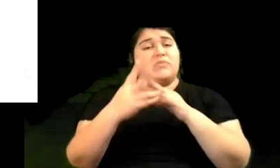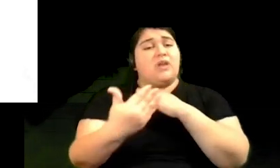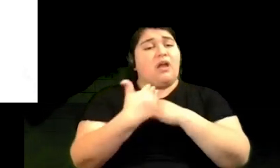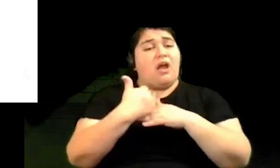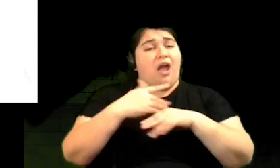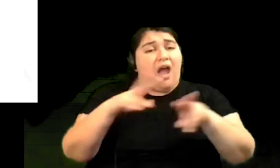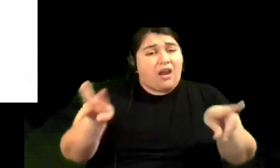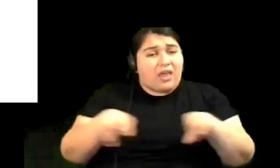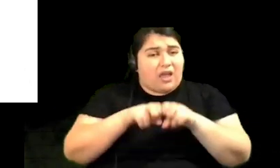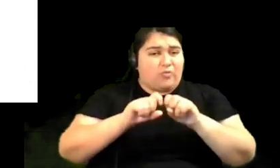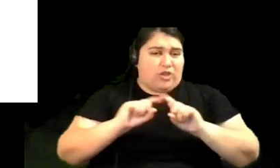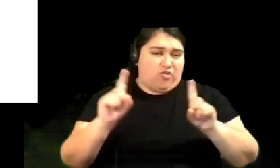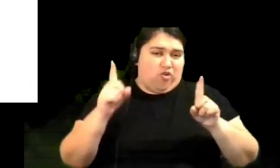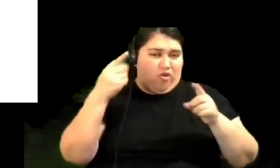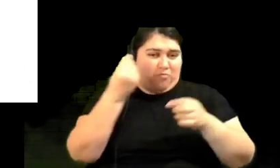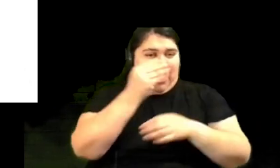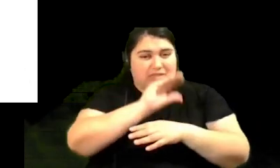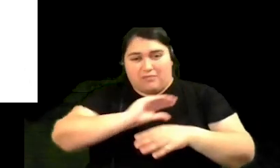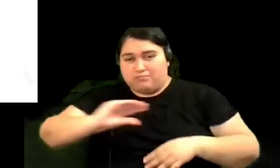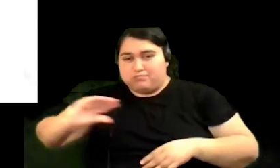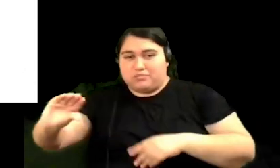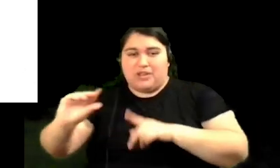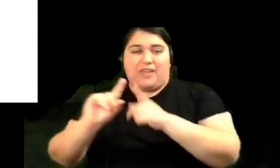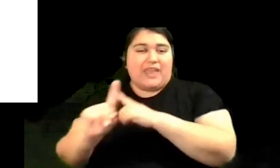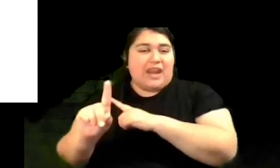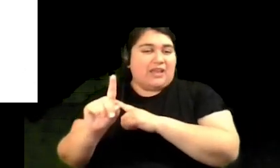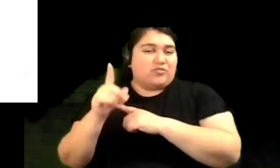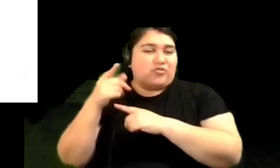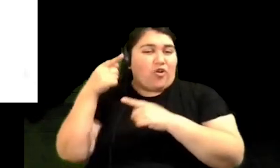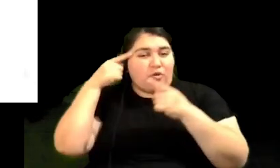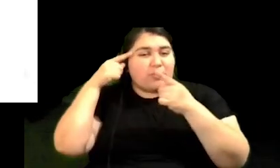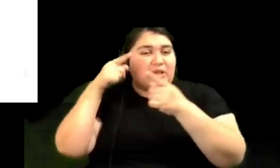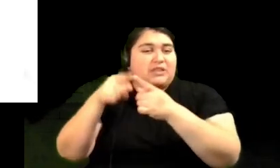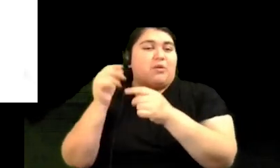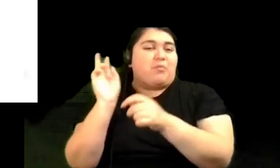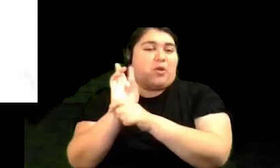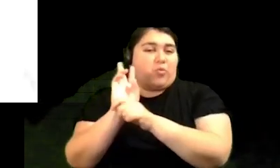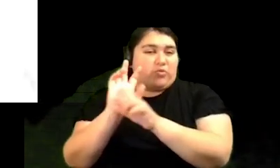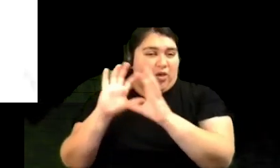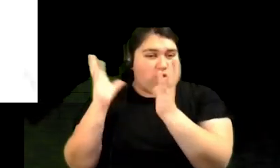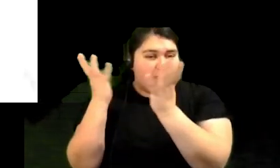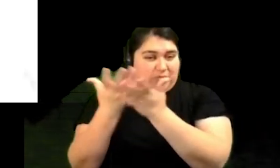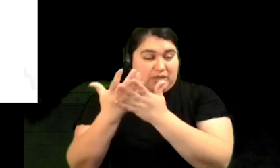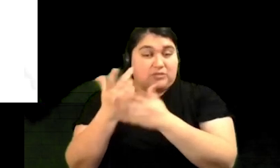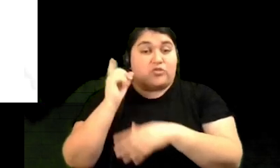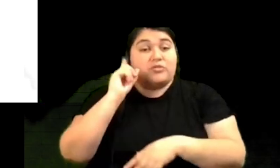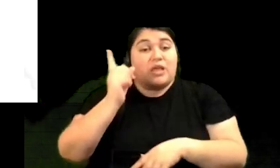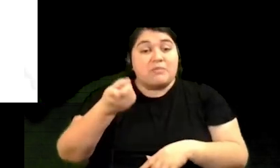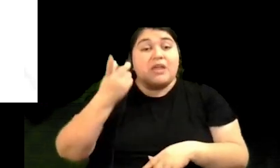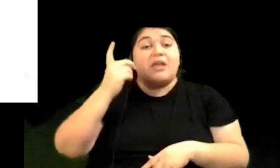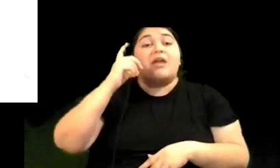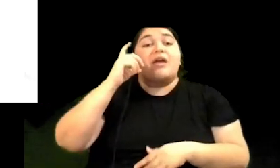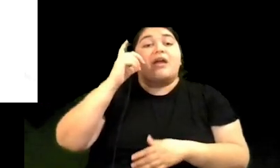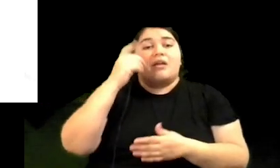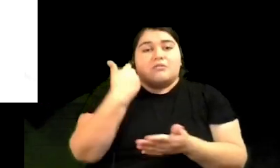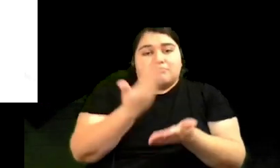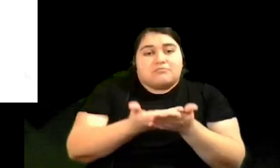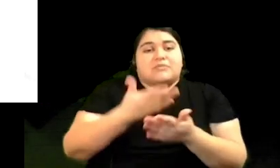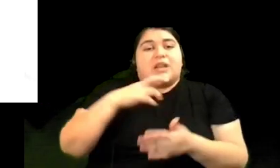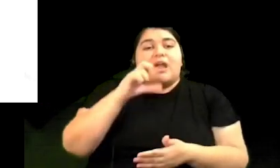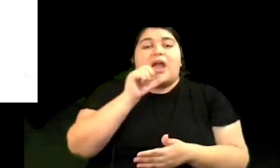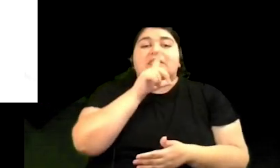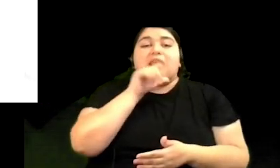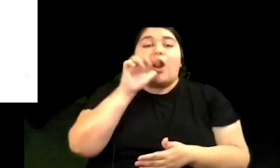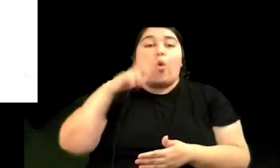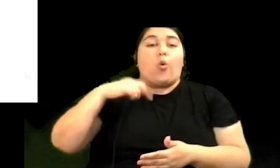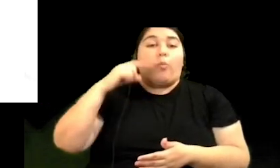asignación específica. Y recuerden, ¿no? Todos esos planteos se viene a baja porque mismo en el fallo Cantalupe la Corte dice que no es una tasa, es un impuesto.